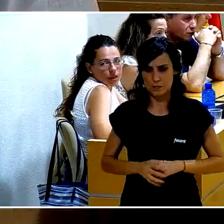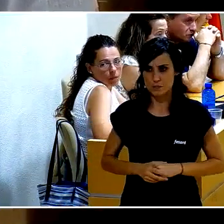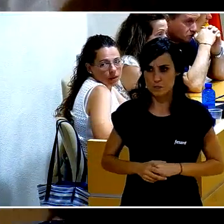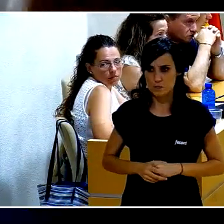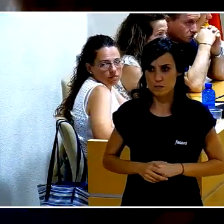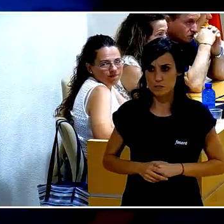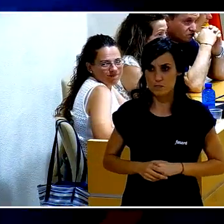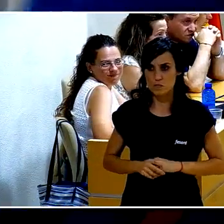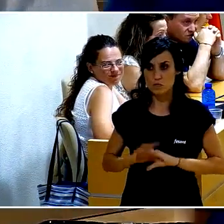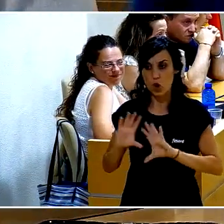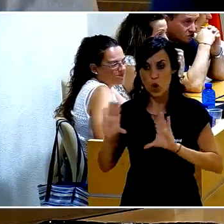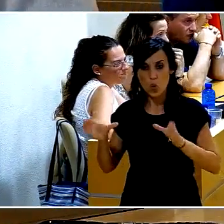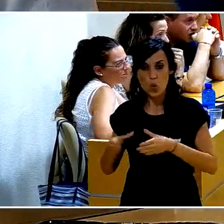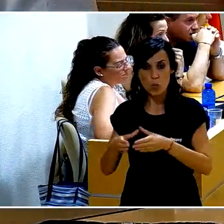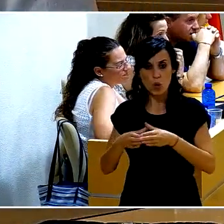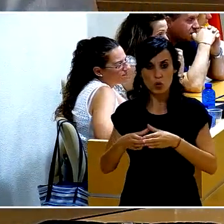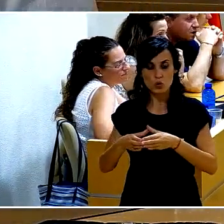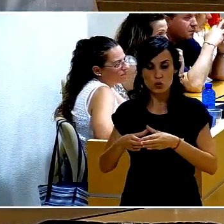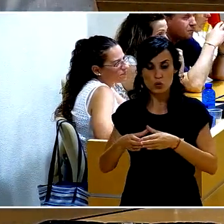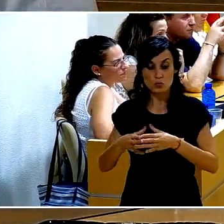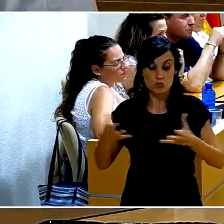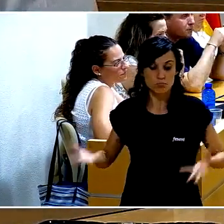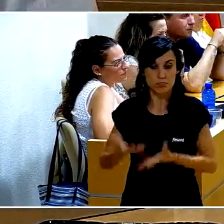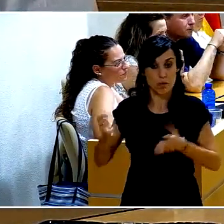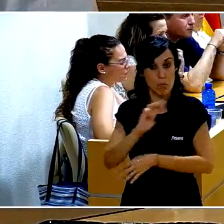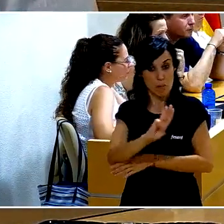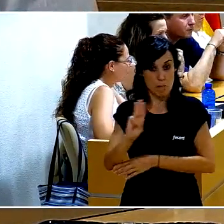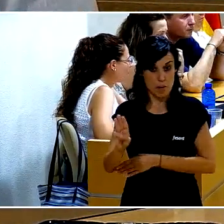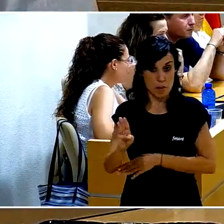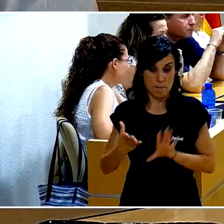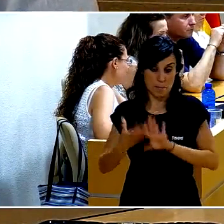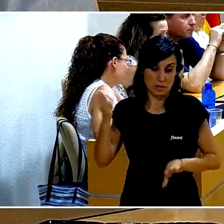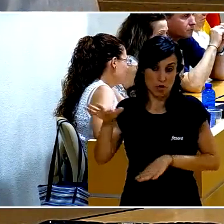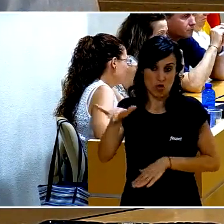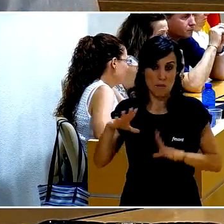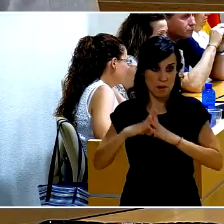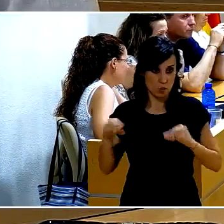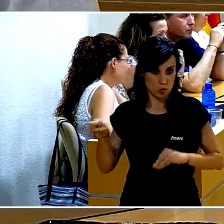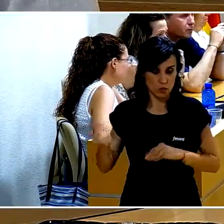grupos impulsados por el Partido Popular, fundamentalmente de la Vall d'Uixó.